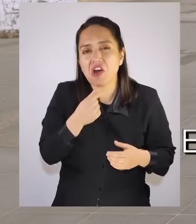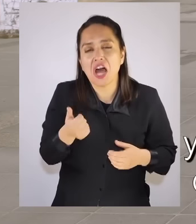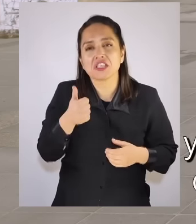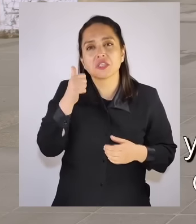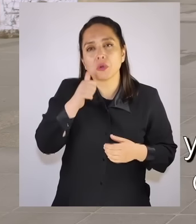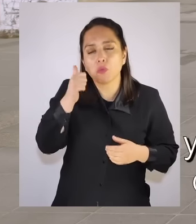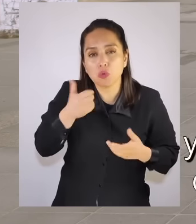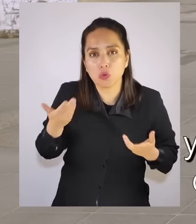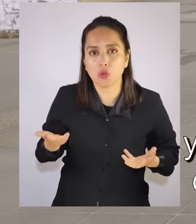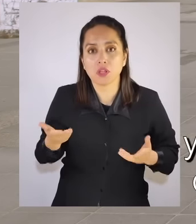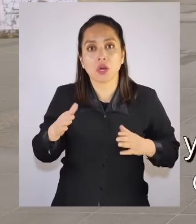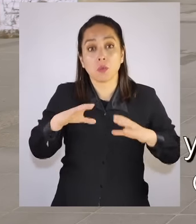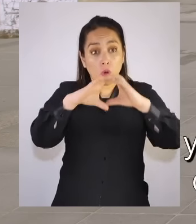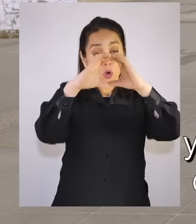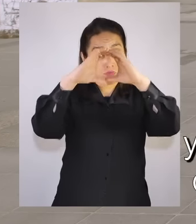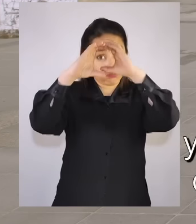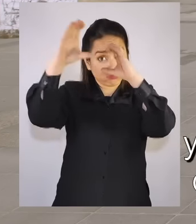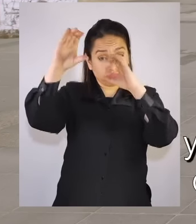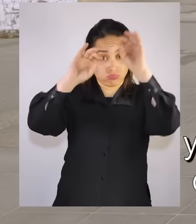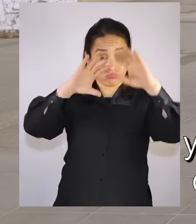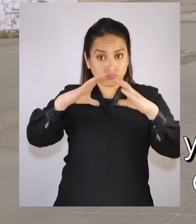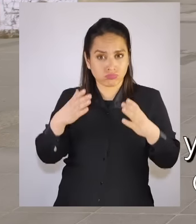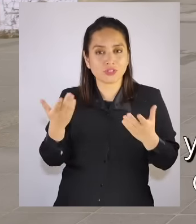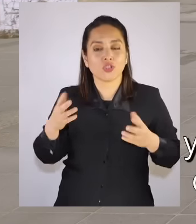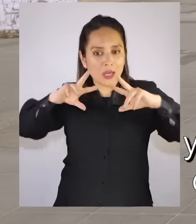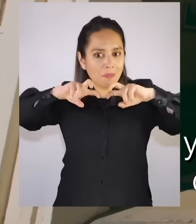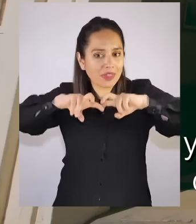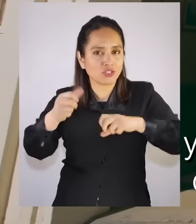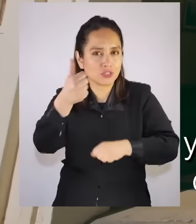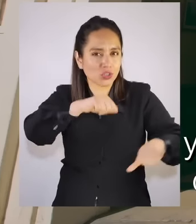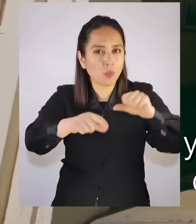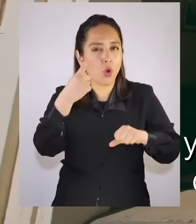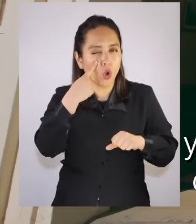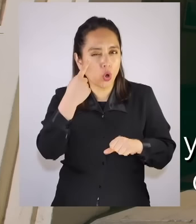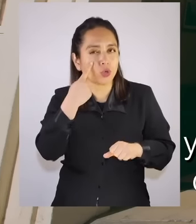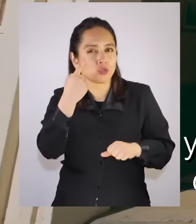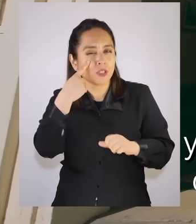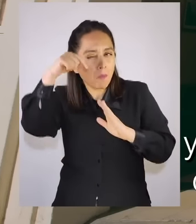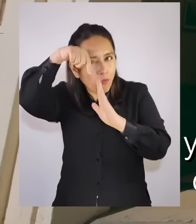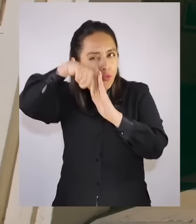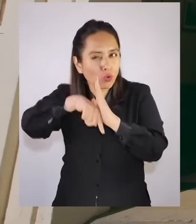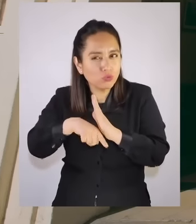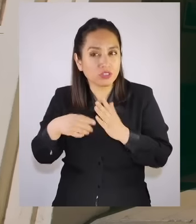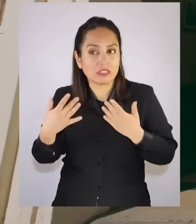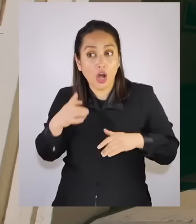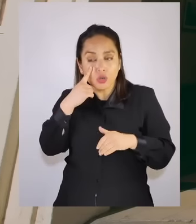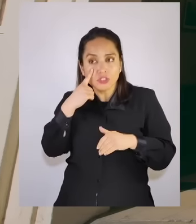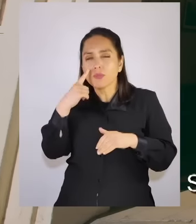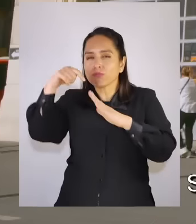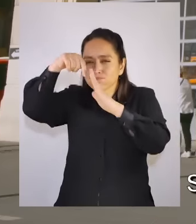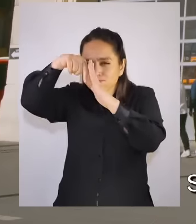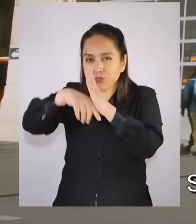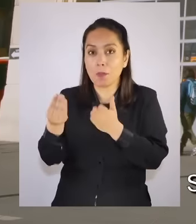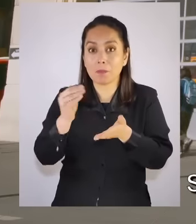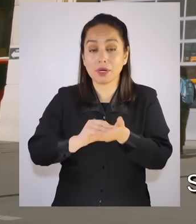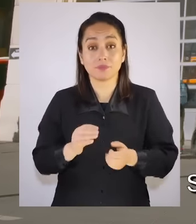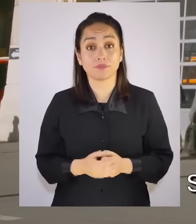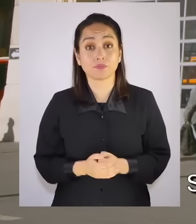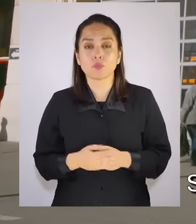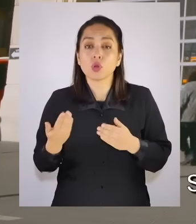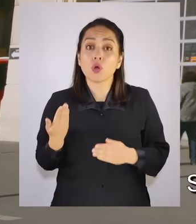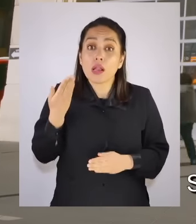que nos habla ya precisamente de investigación científica, del conocer más allá de lo que conocemos. Pero el aporte